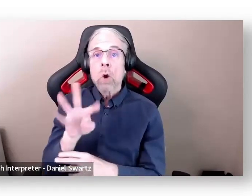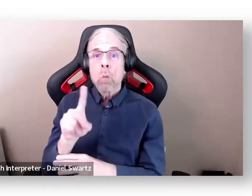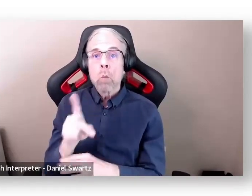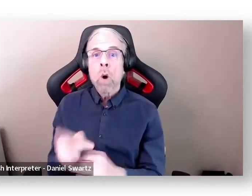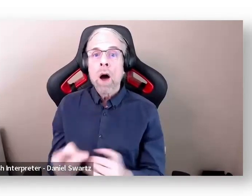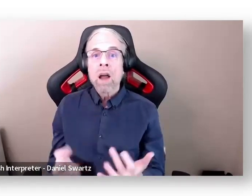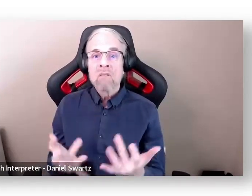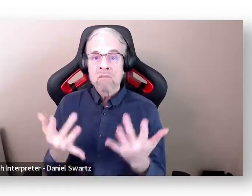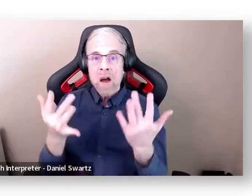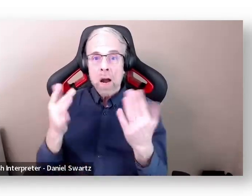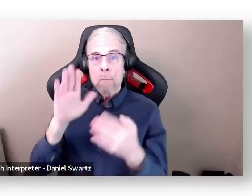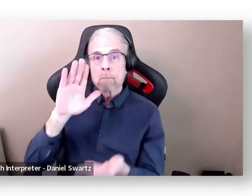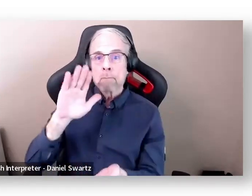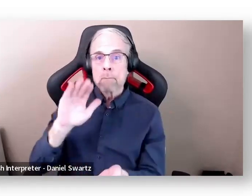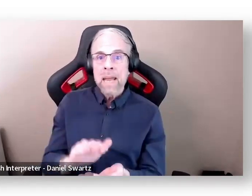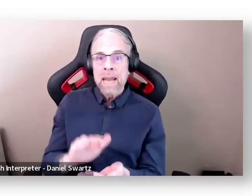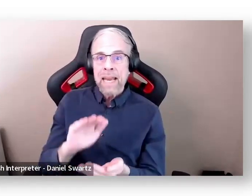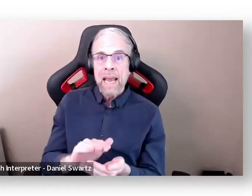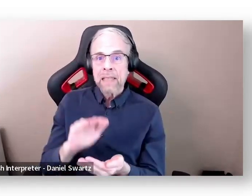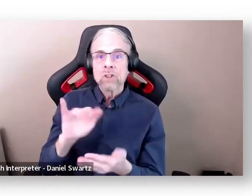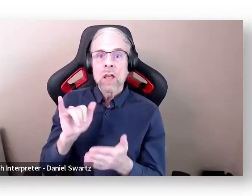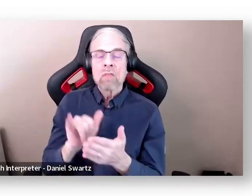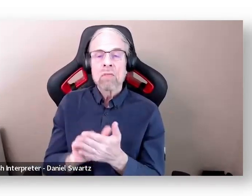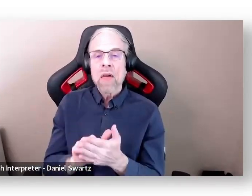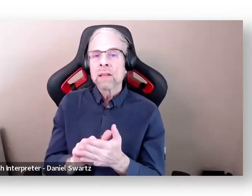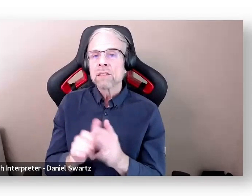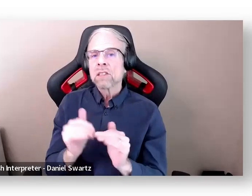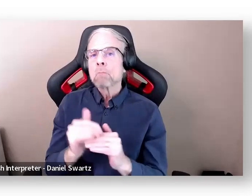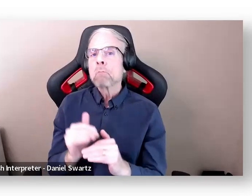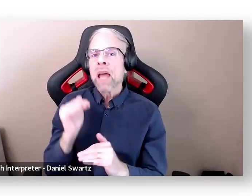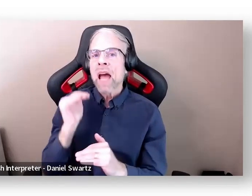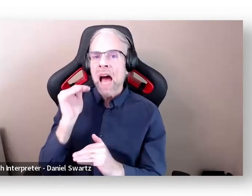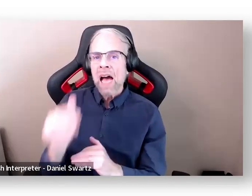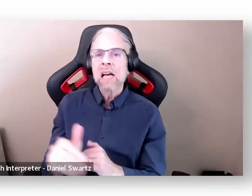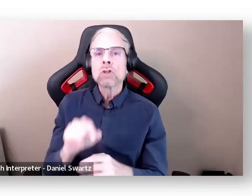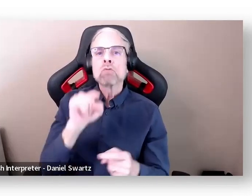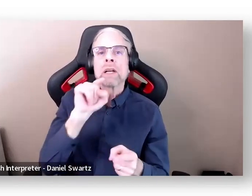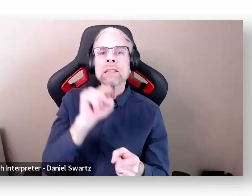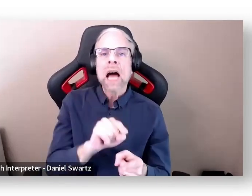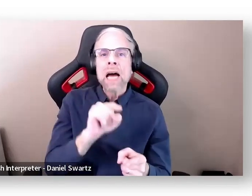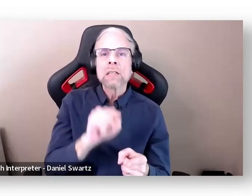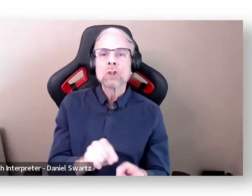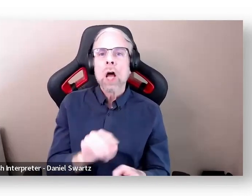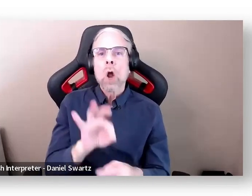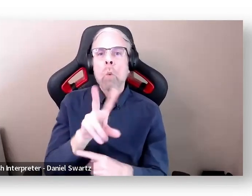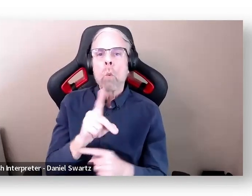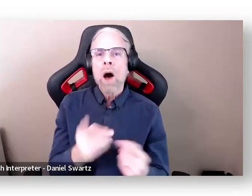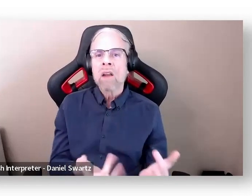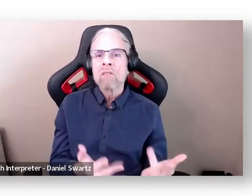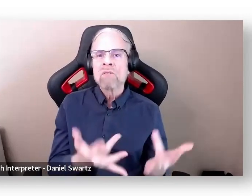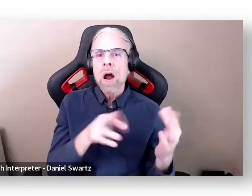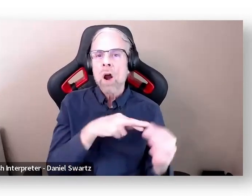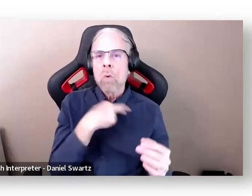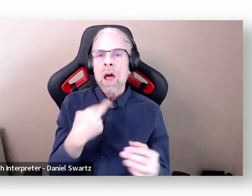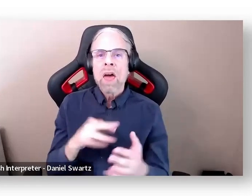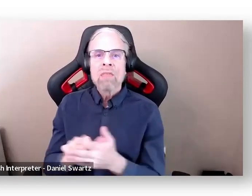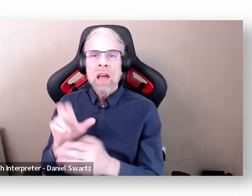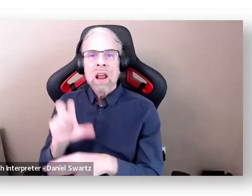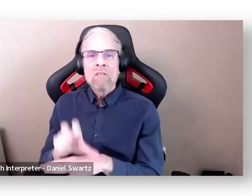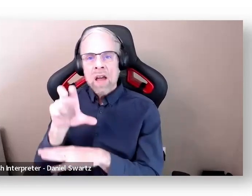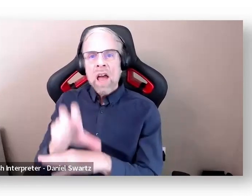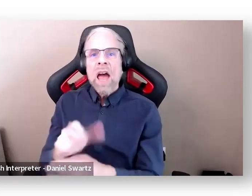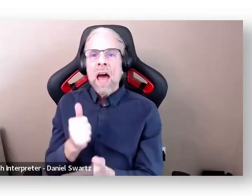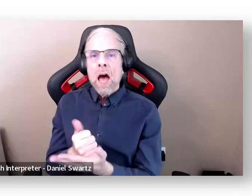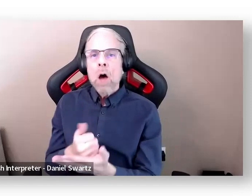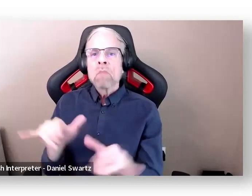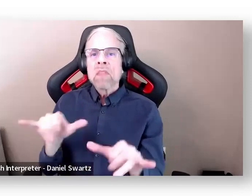Entonces, las inversiones en la mitigación de incendios forestales viven más allá de la reducción del riesgo de incendios forestales. Estas